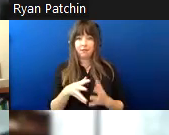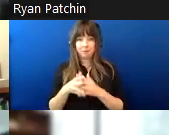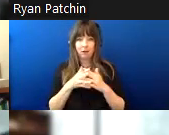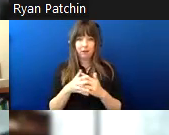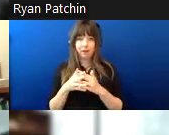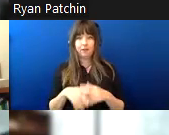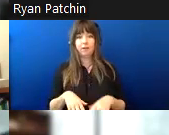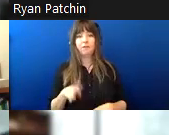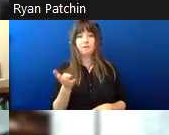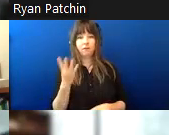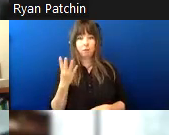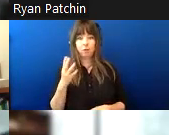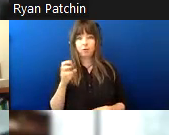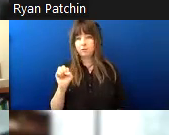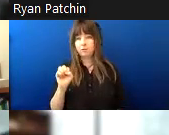eran eslávicos.